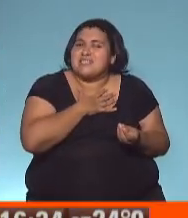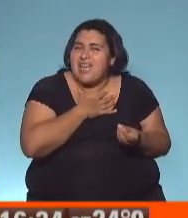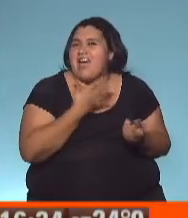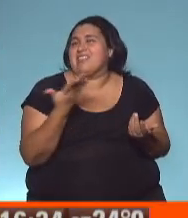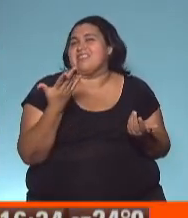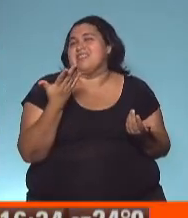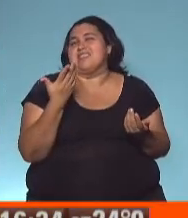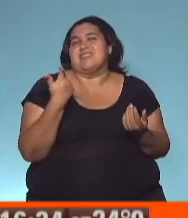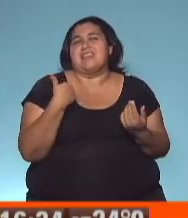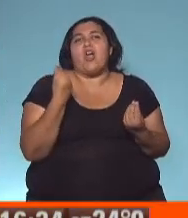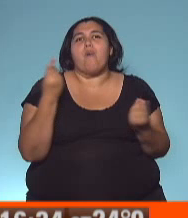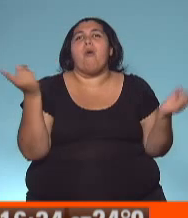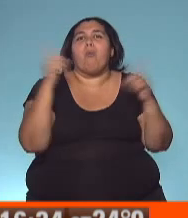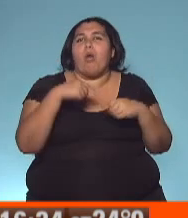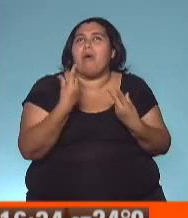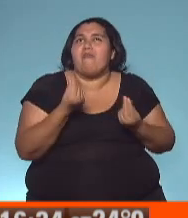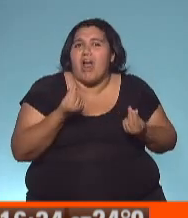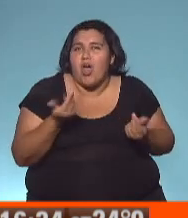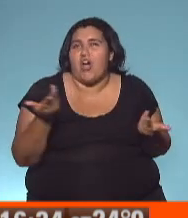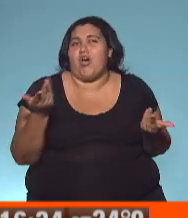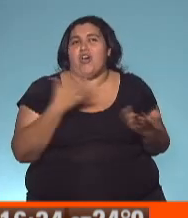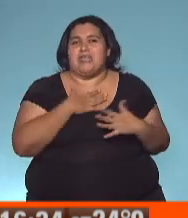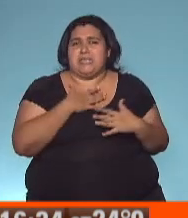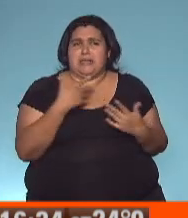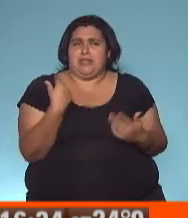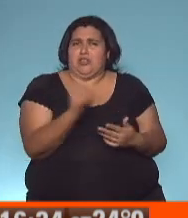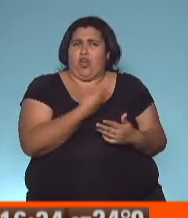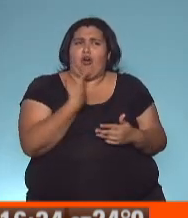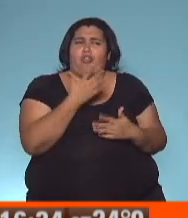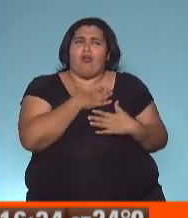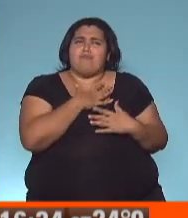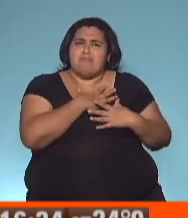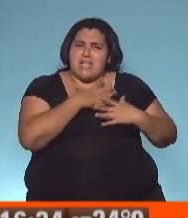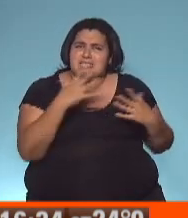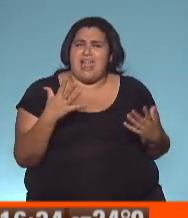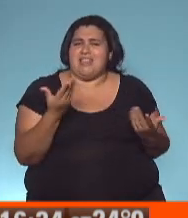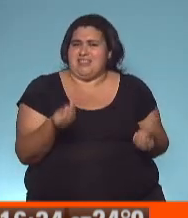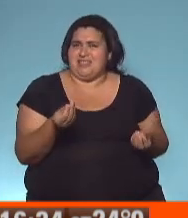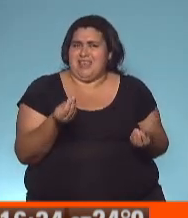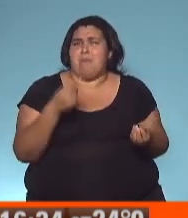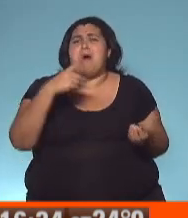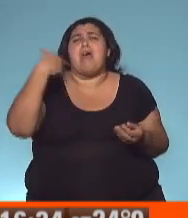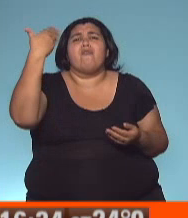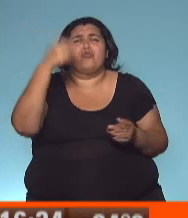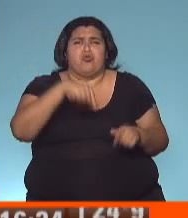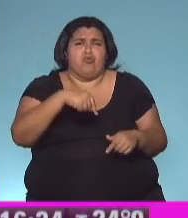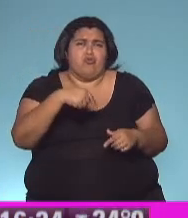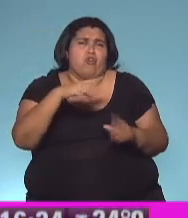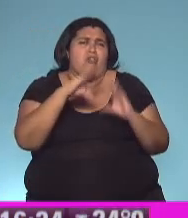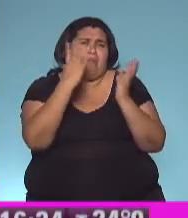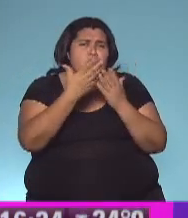recuperar los valores y la humanización de todo el mundo va a ser bueno para el futuro del país y por sobre todo del